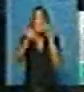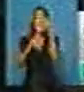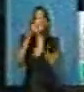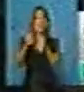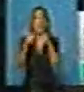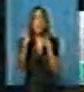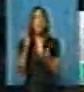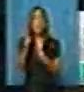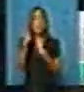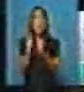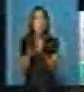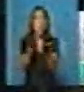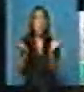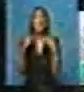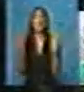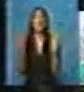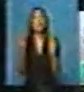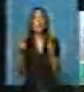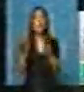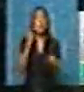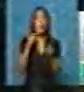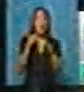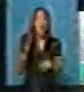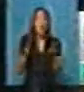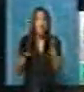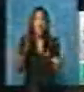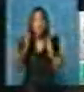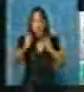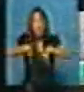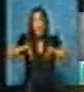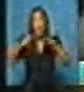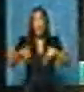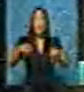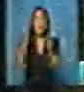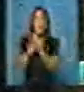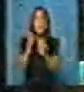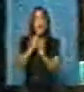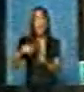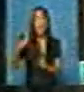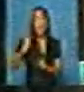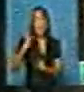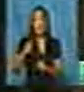elecciones y para que podamos nuevamente regularizar el funcionamiento de la obra social y del sindicato.